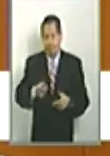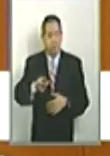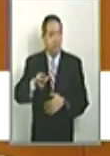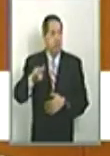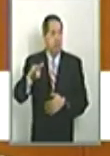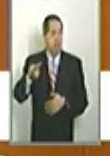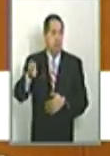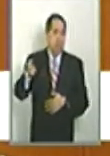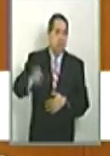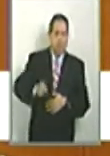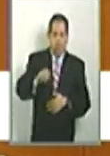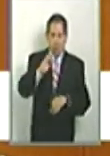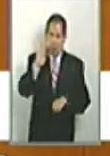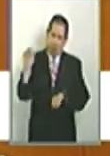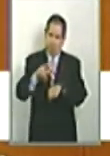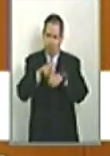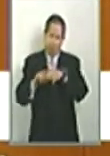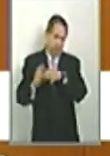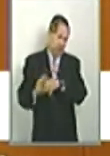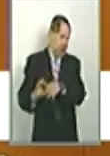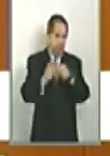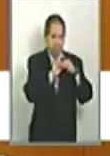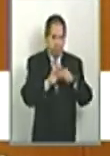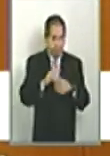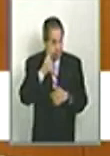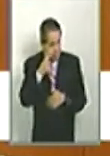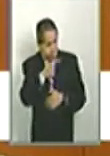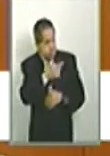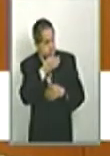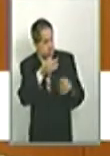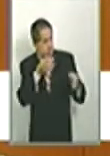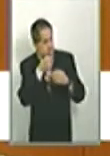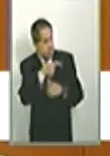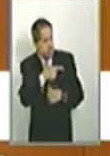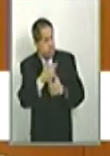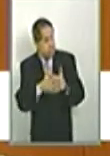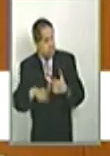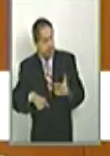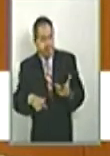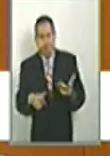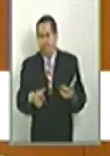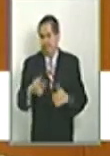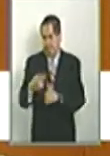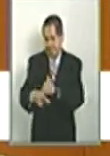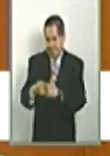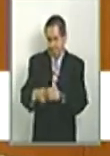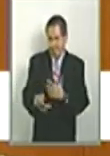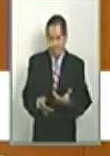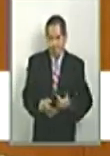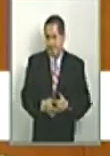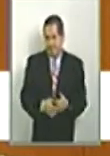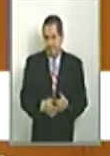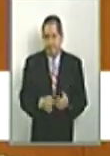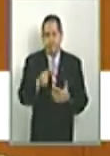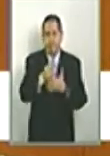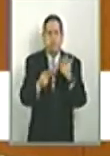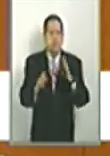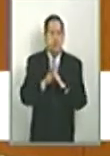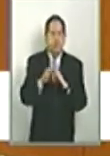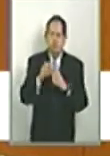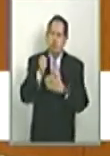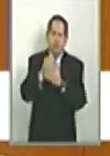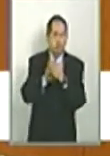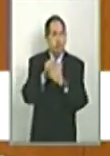auténtico federalismo, con anuncios que ha hecho el próximo gobierno, todo lo que tiene que ver con atacar las